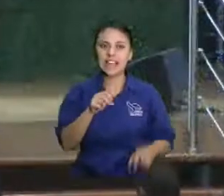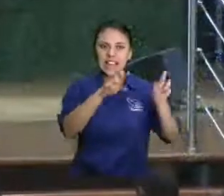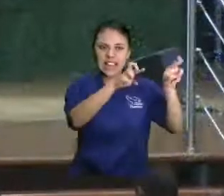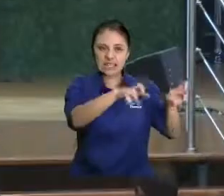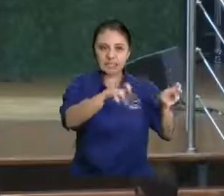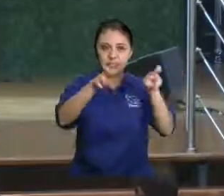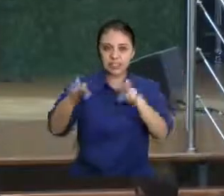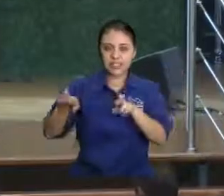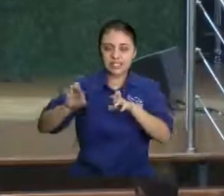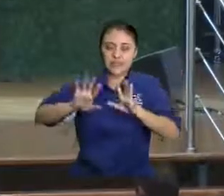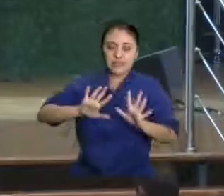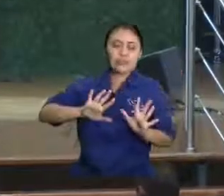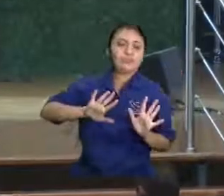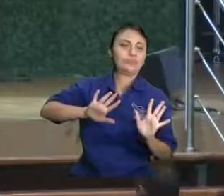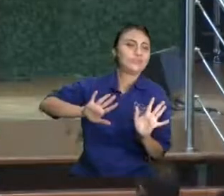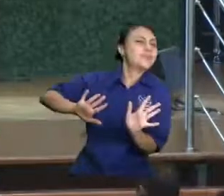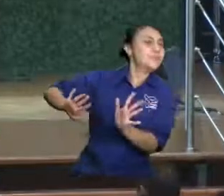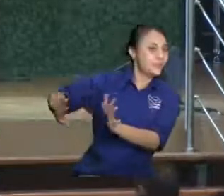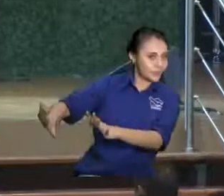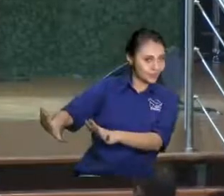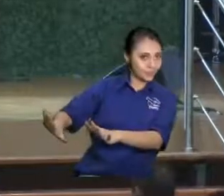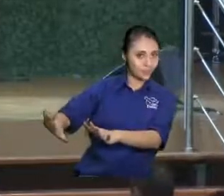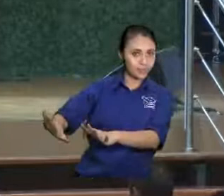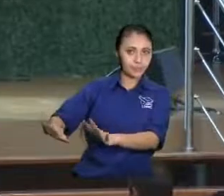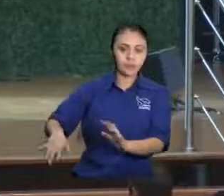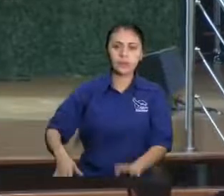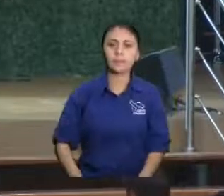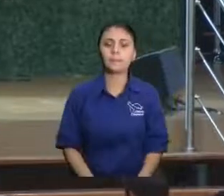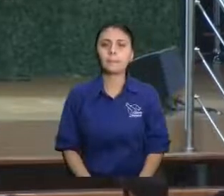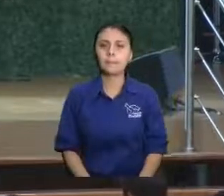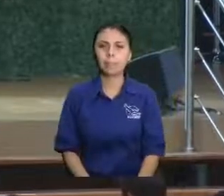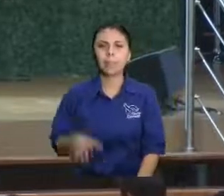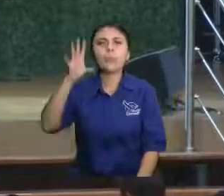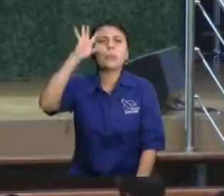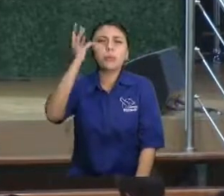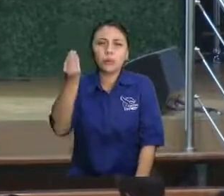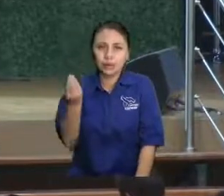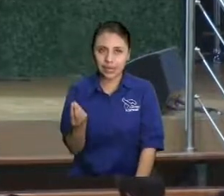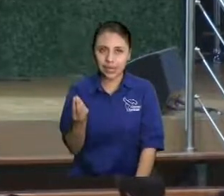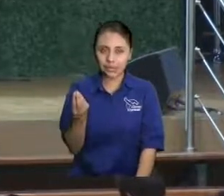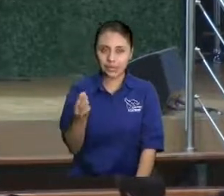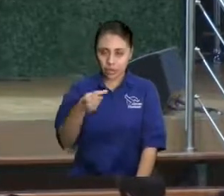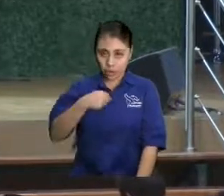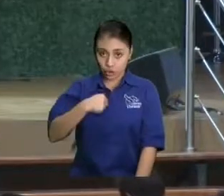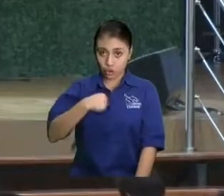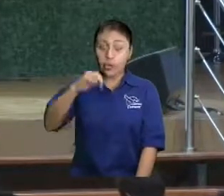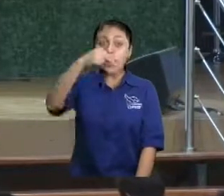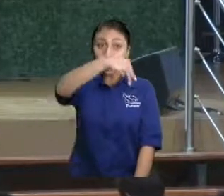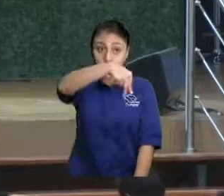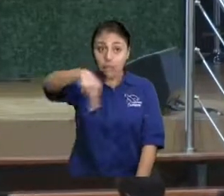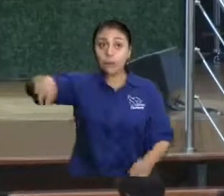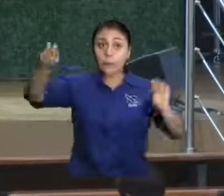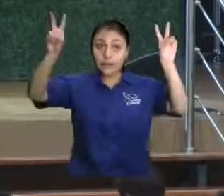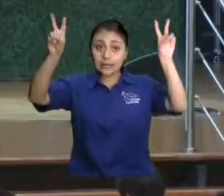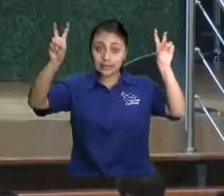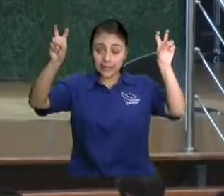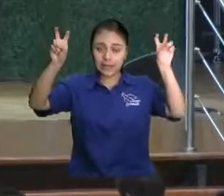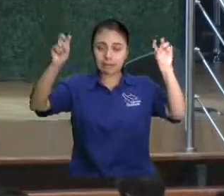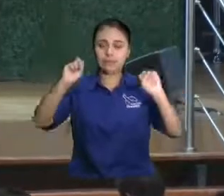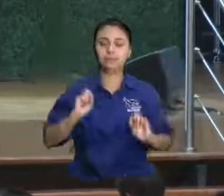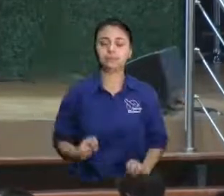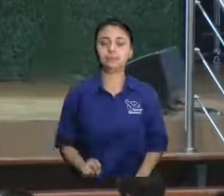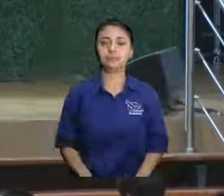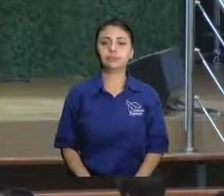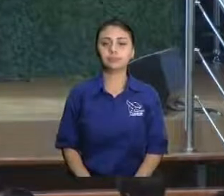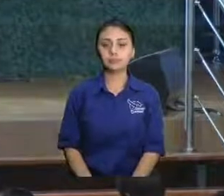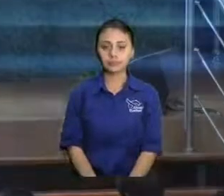¿Por qué escogí este en vez de los despreciadores o los burladores o los escarnecedores, que todos son sinónimos? Francamente, todos